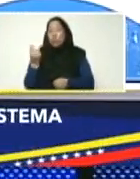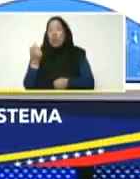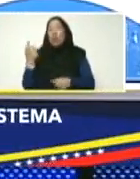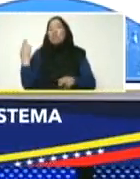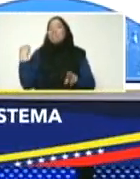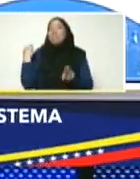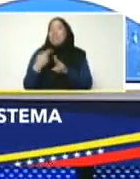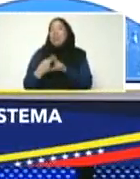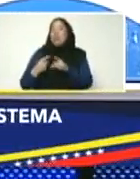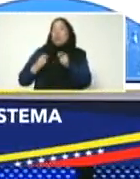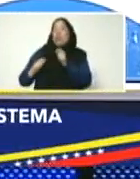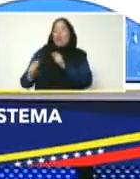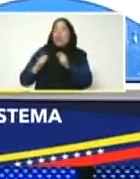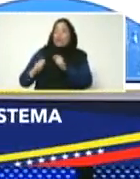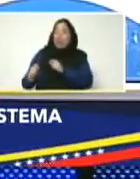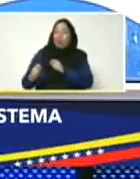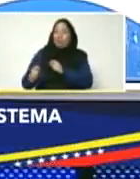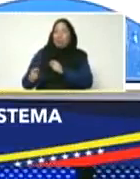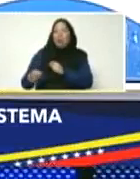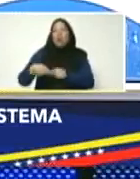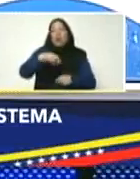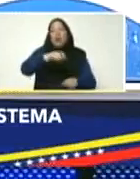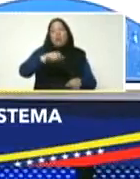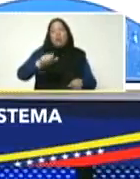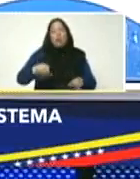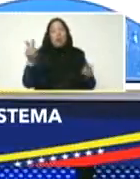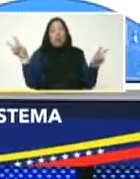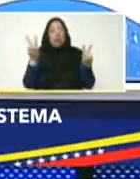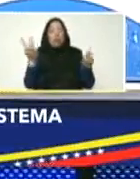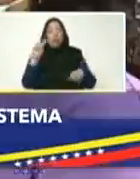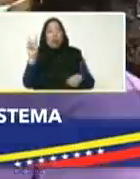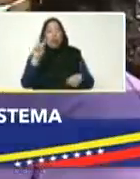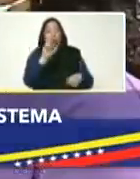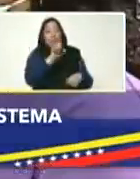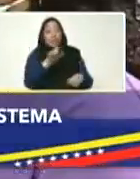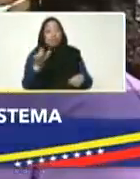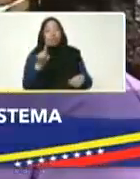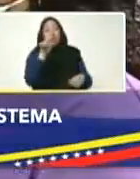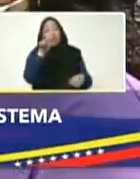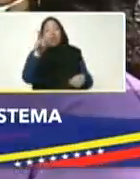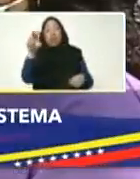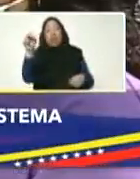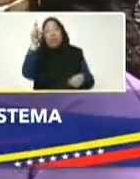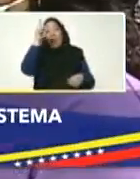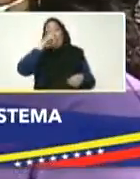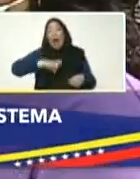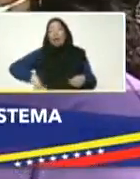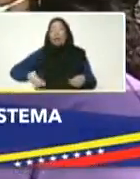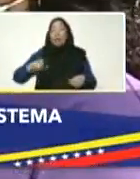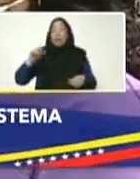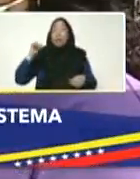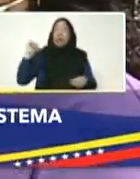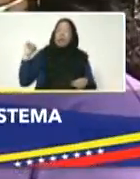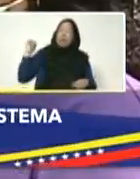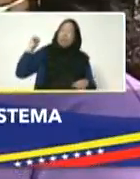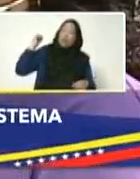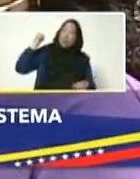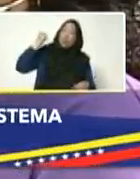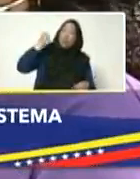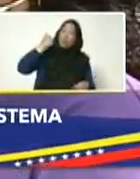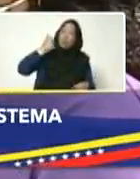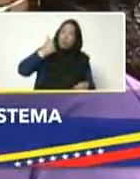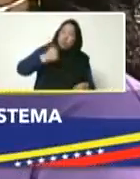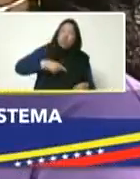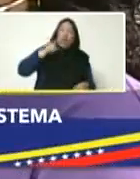en la conducta del venezolano. En 120 años nos fuimos acostumbrando a